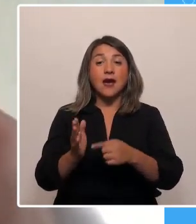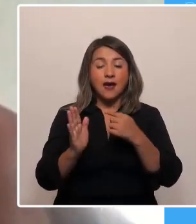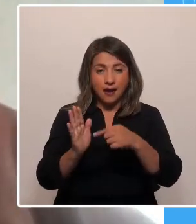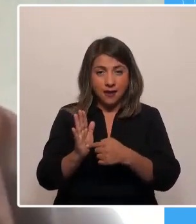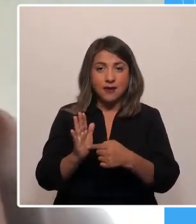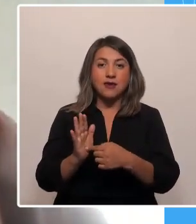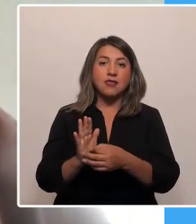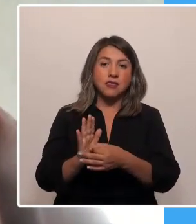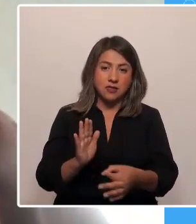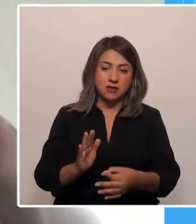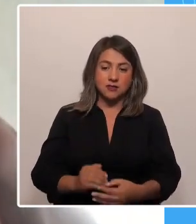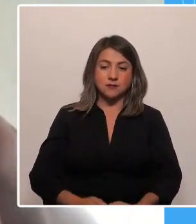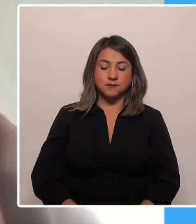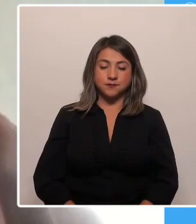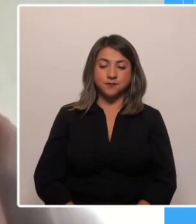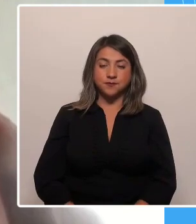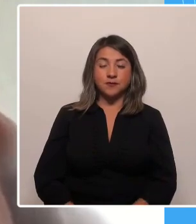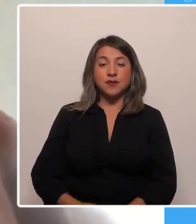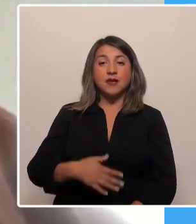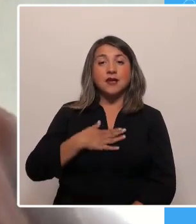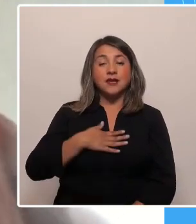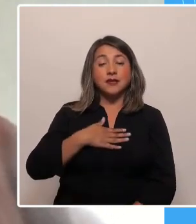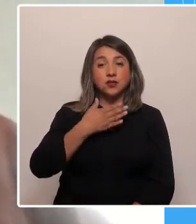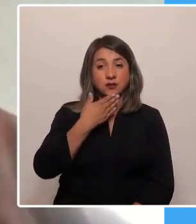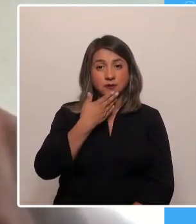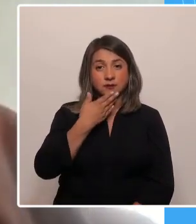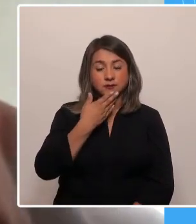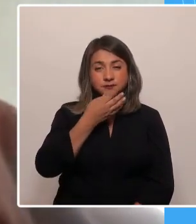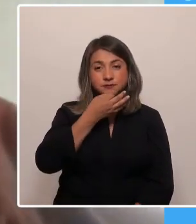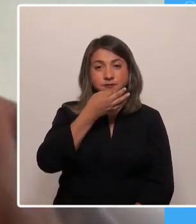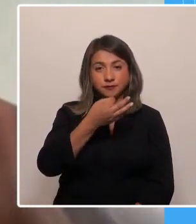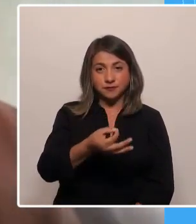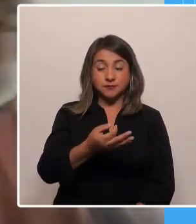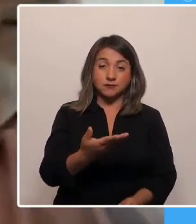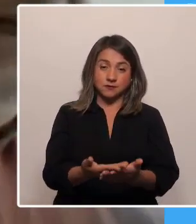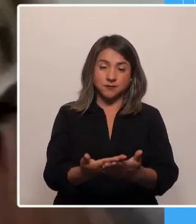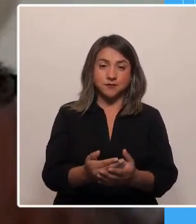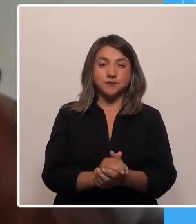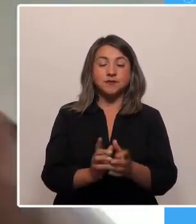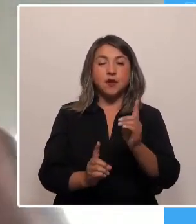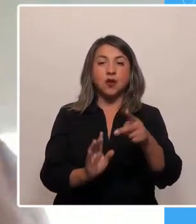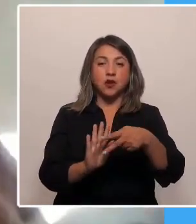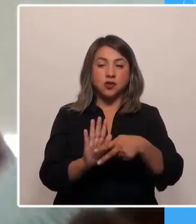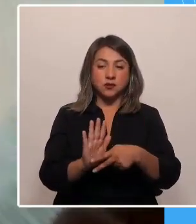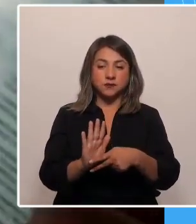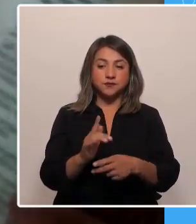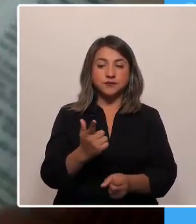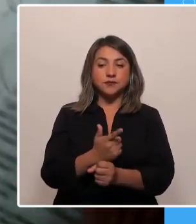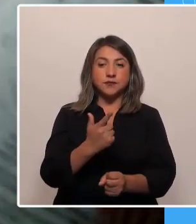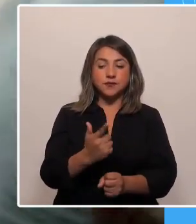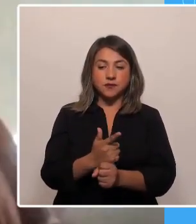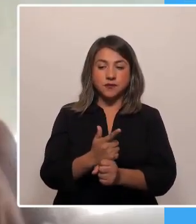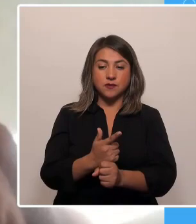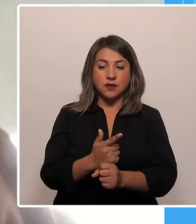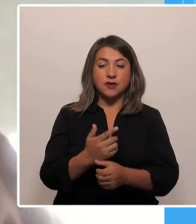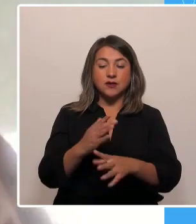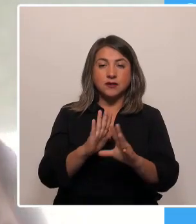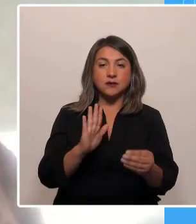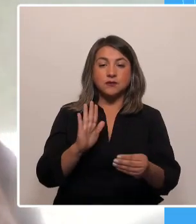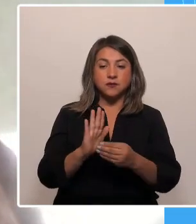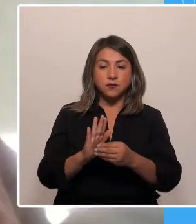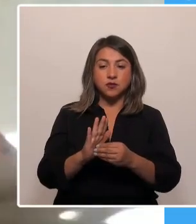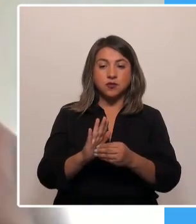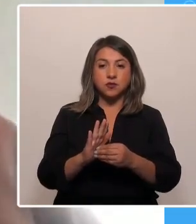está colocada. Quiero también referirme, de paso, a algunas normas de materia laboral. Se ha consagrado la